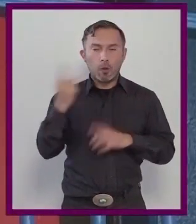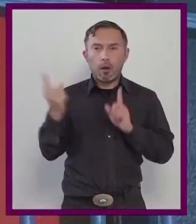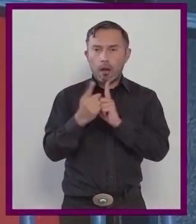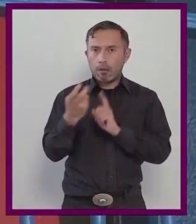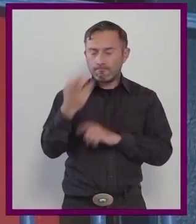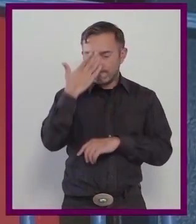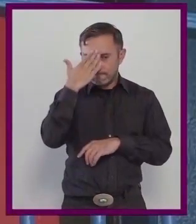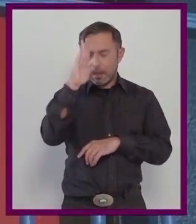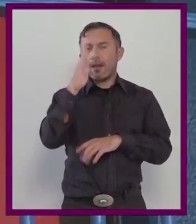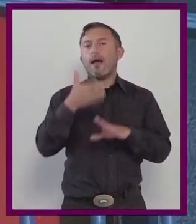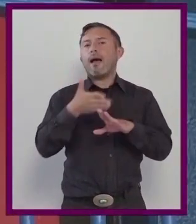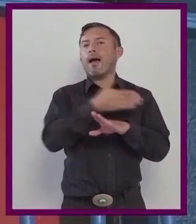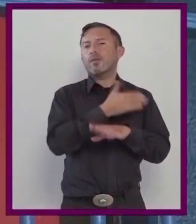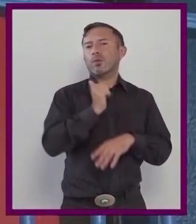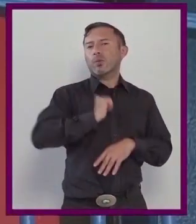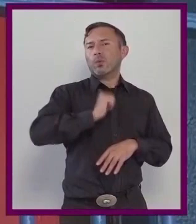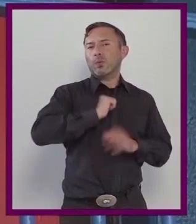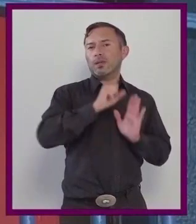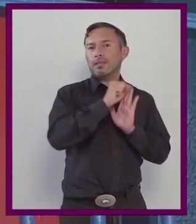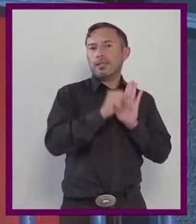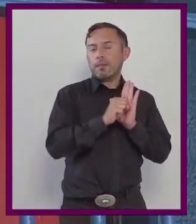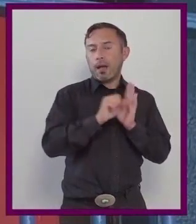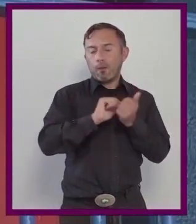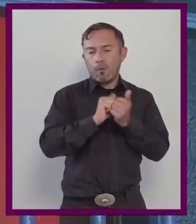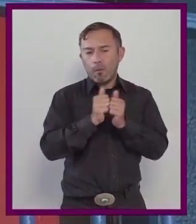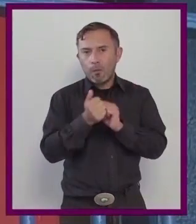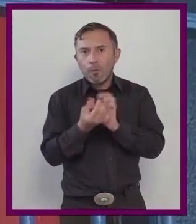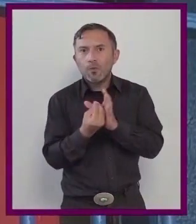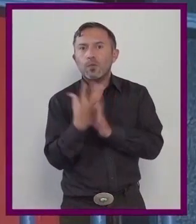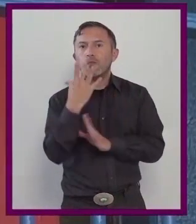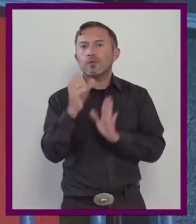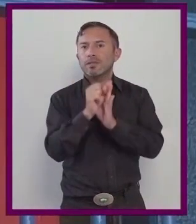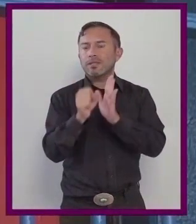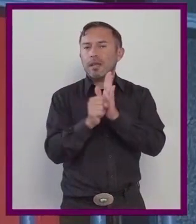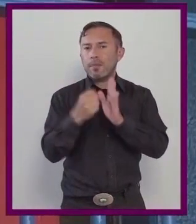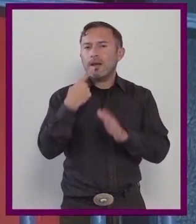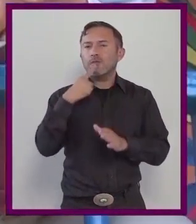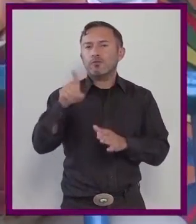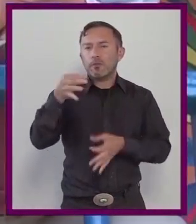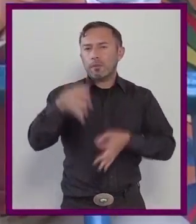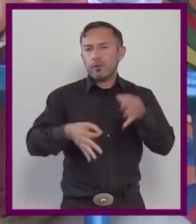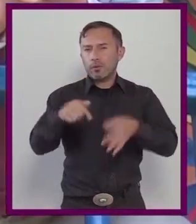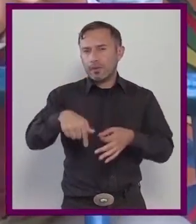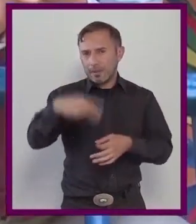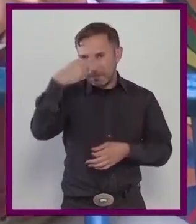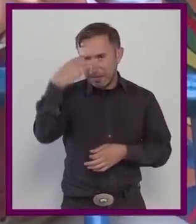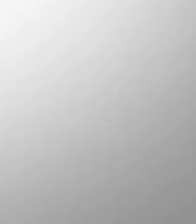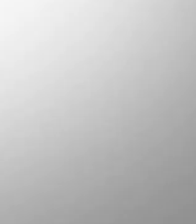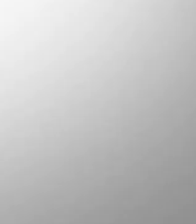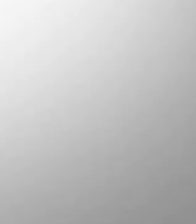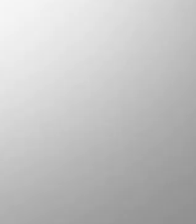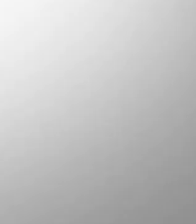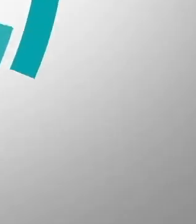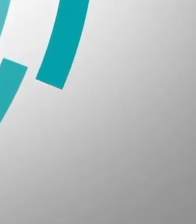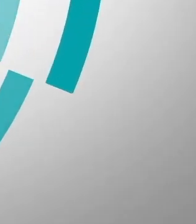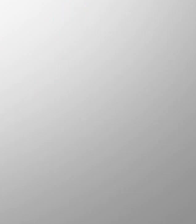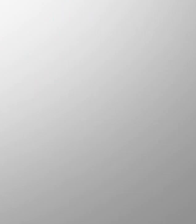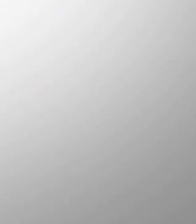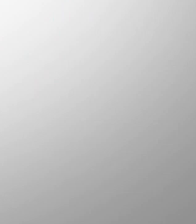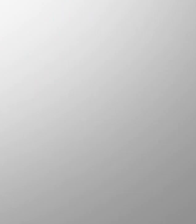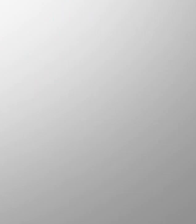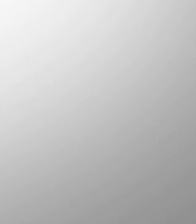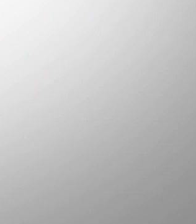está viviendo esta transición del antiguo sistema al nuevo sistema penal acusatorio en México. Comenzamos.